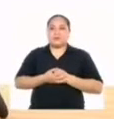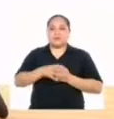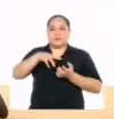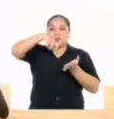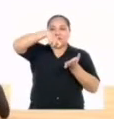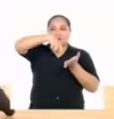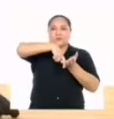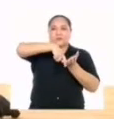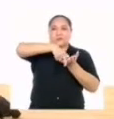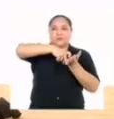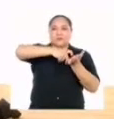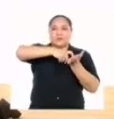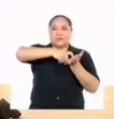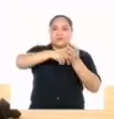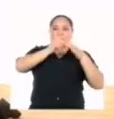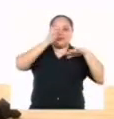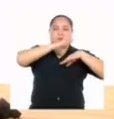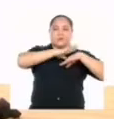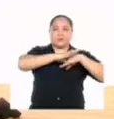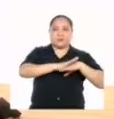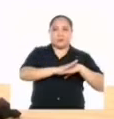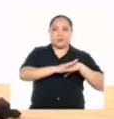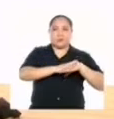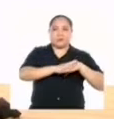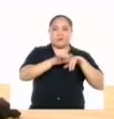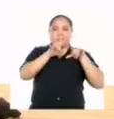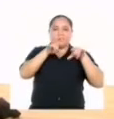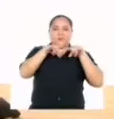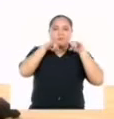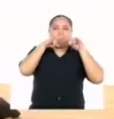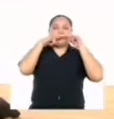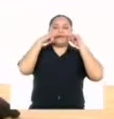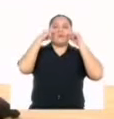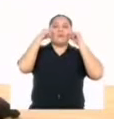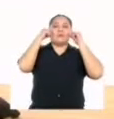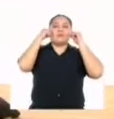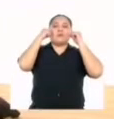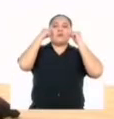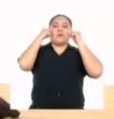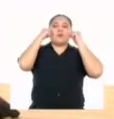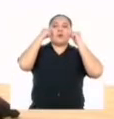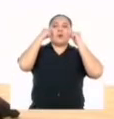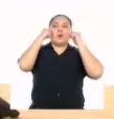Colocamos la rodilla al suelo, las manos en el muslo, inhalamos, exhalamos.